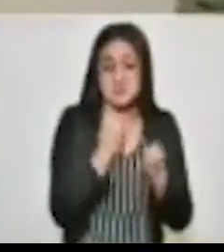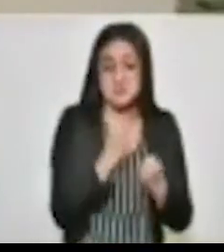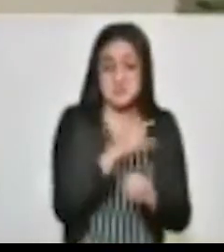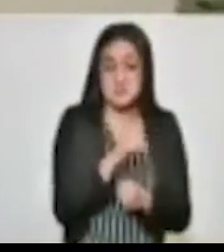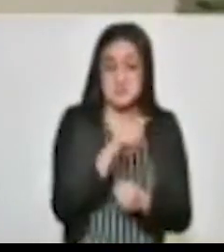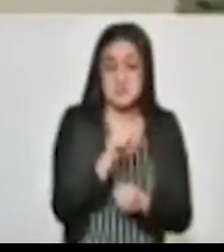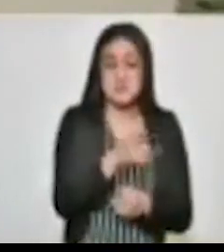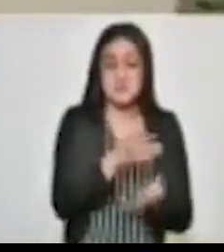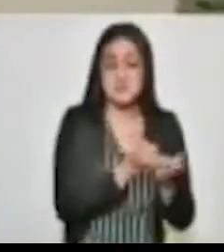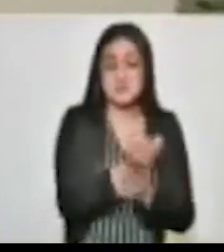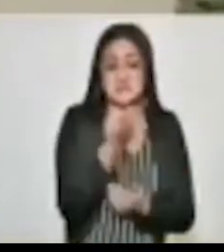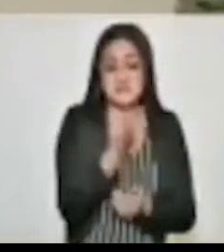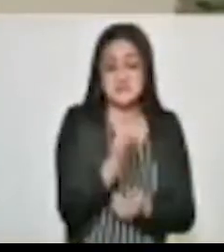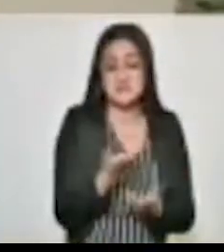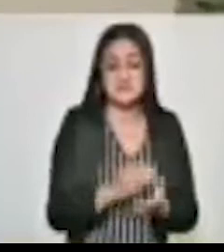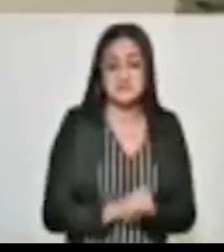Fiel alumna.